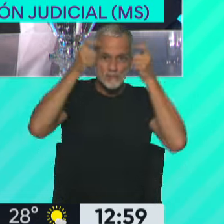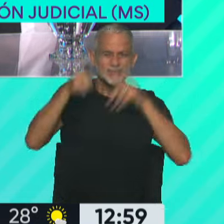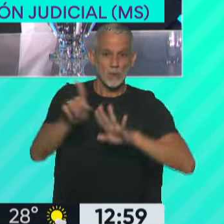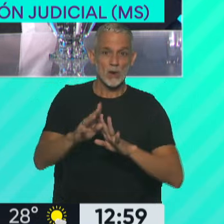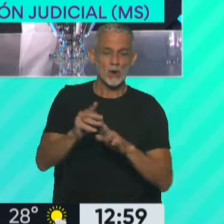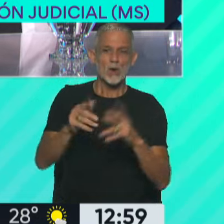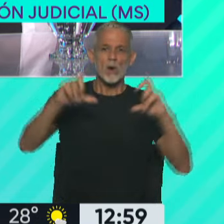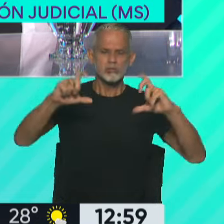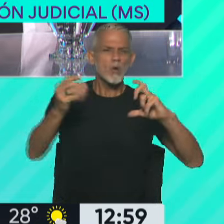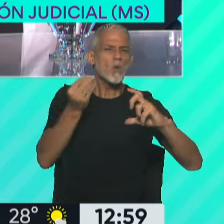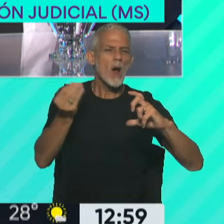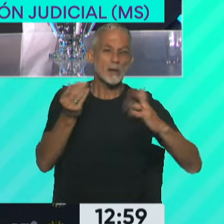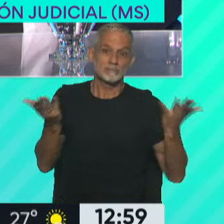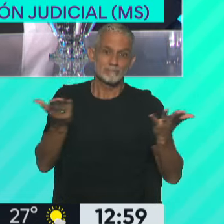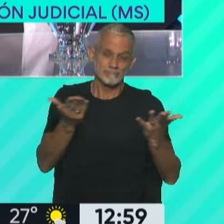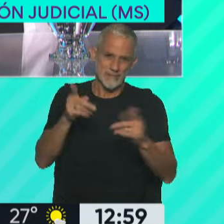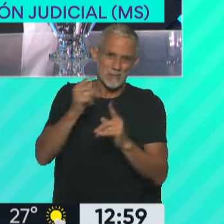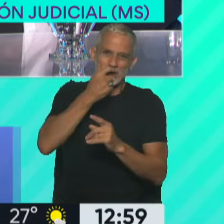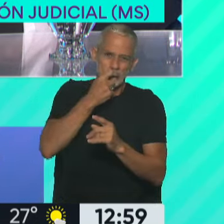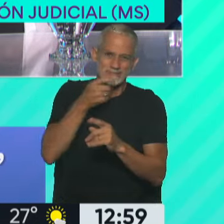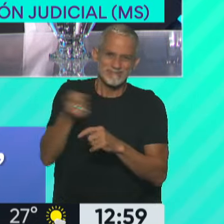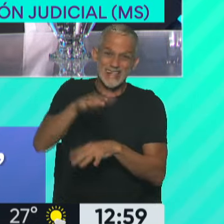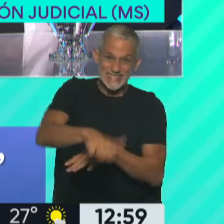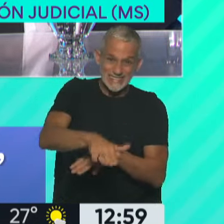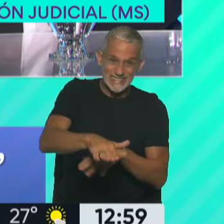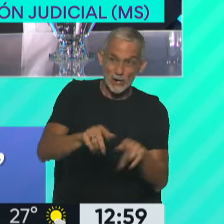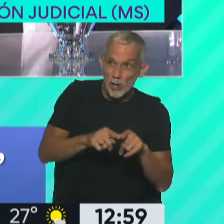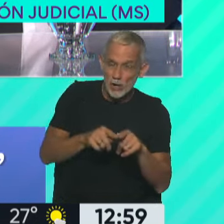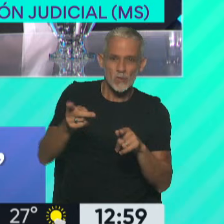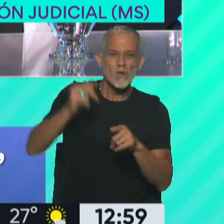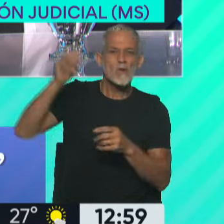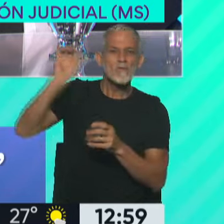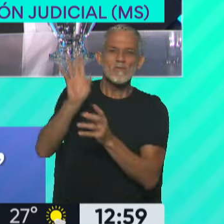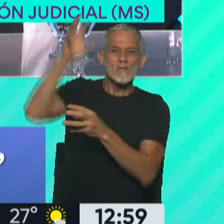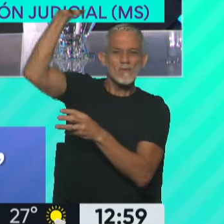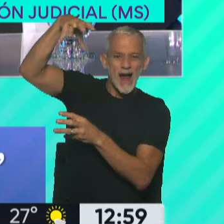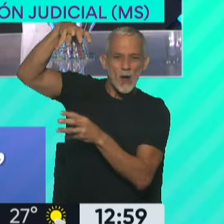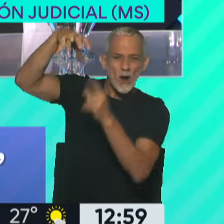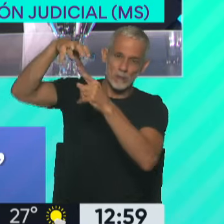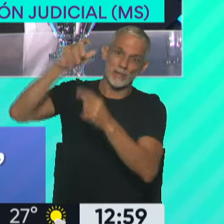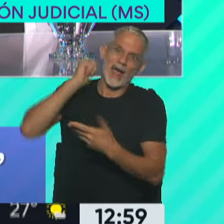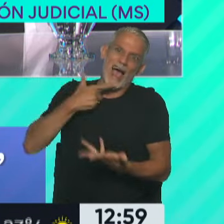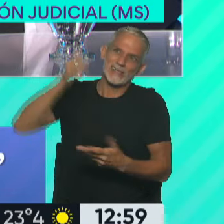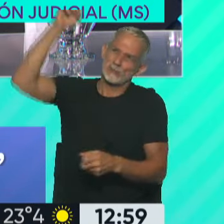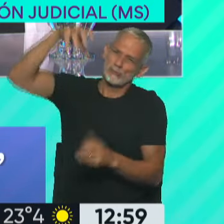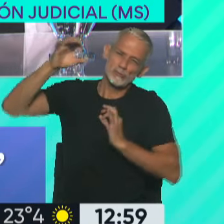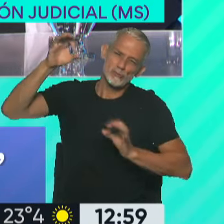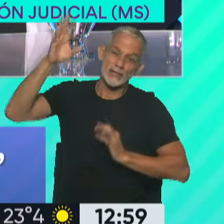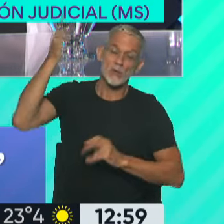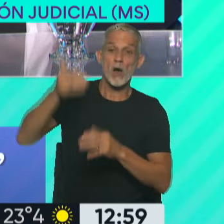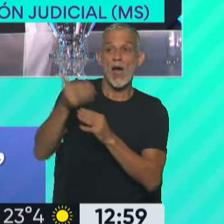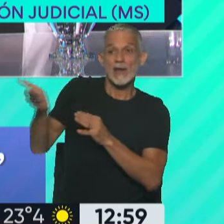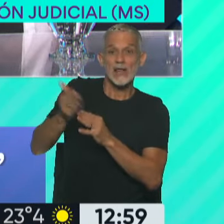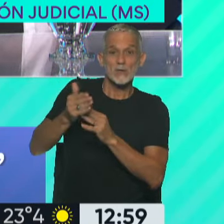icónico de esa película es Carlitos, el niño, Jackie Coogan, un farol, a gas por supuesto, y atrás un